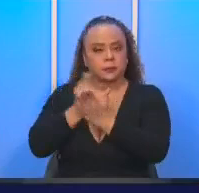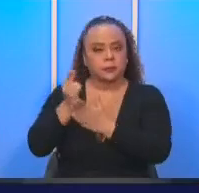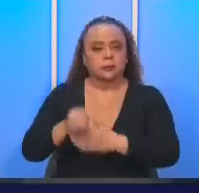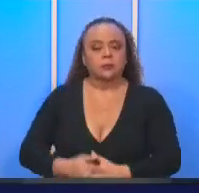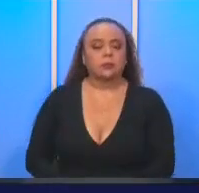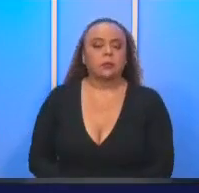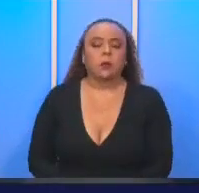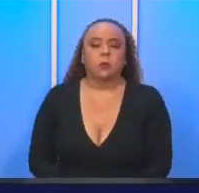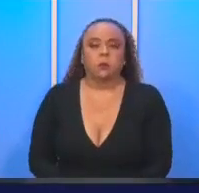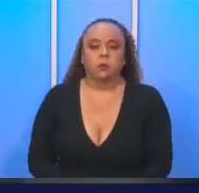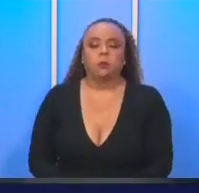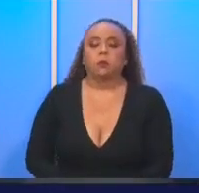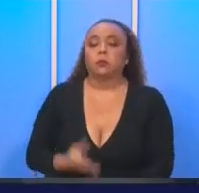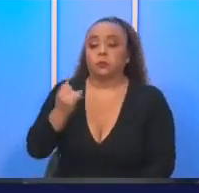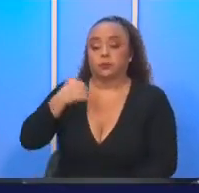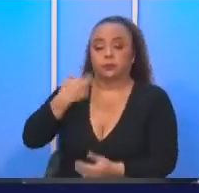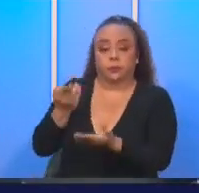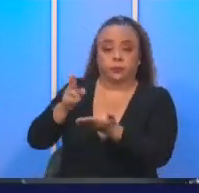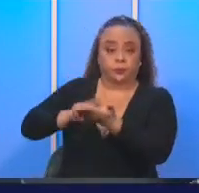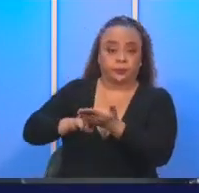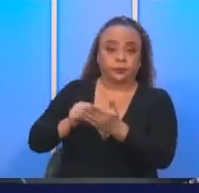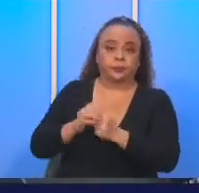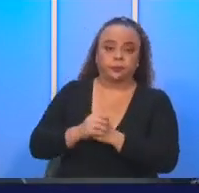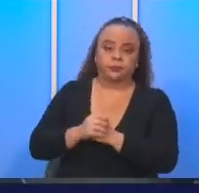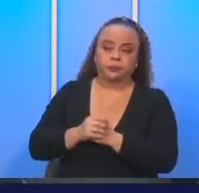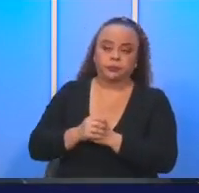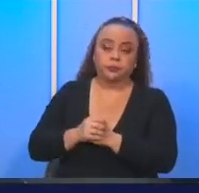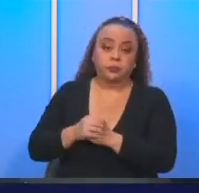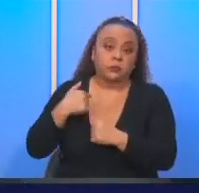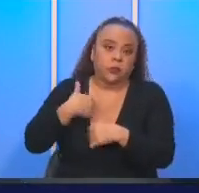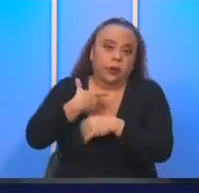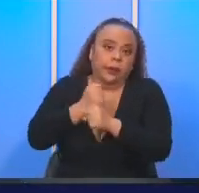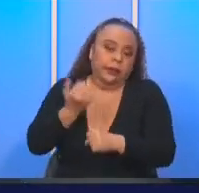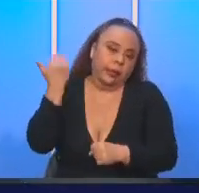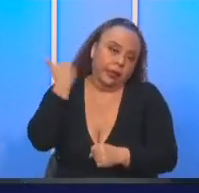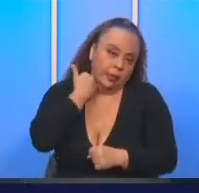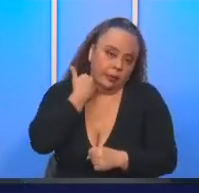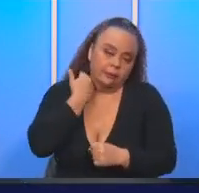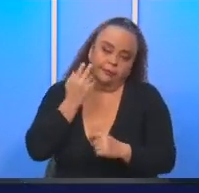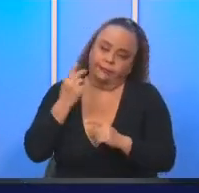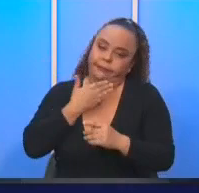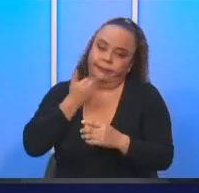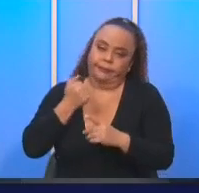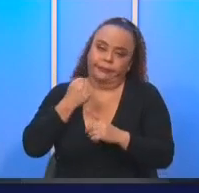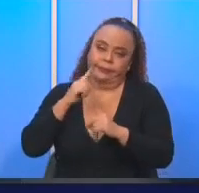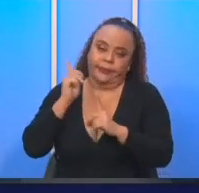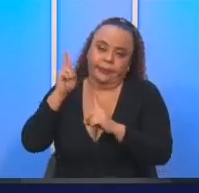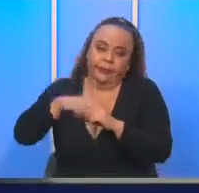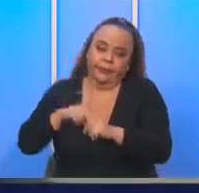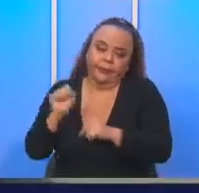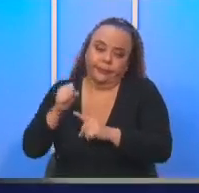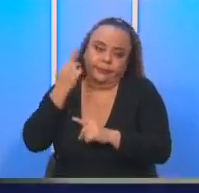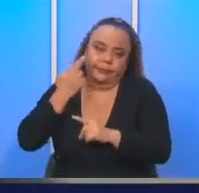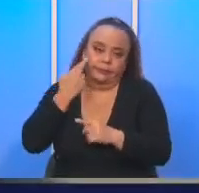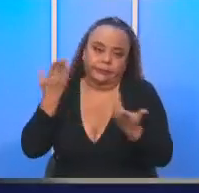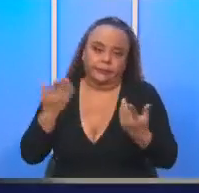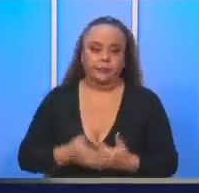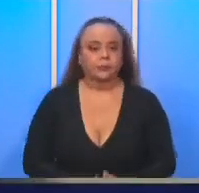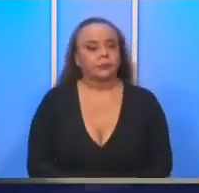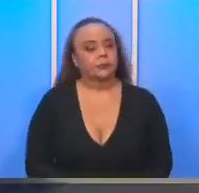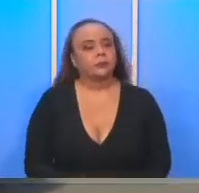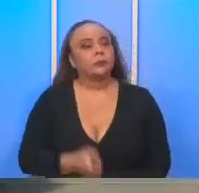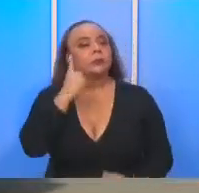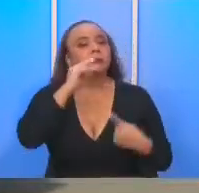si uno la comete, pues bien, es razonable de que se aplique, ¿verdad? Uh-huh. Sí. Sin embargo, para